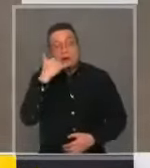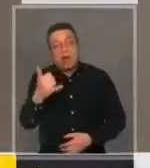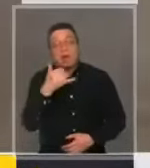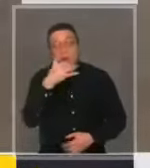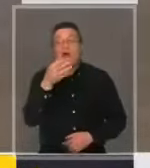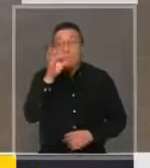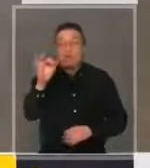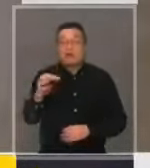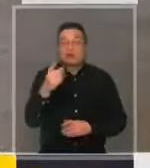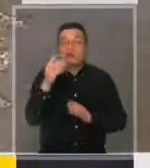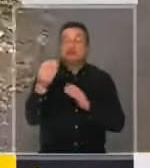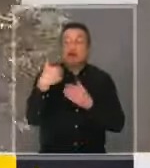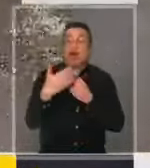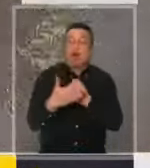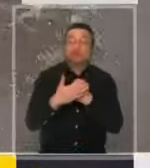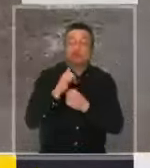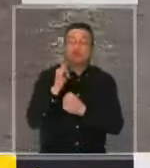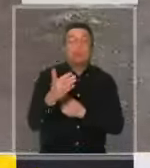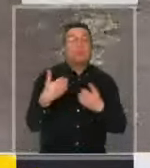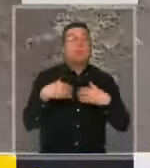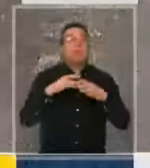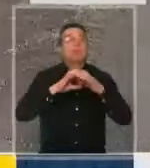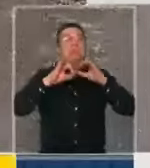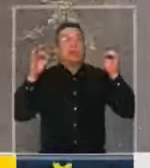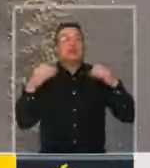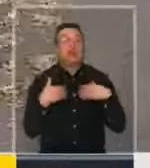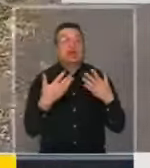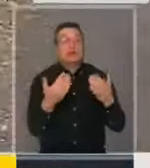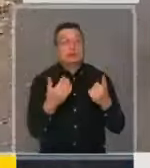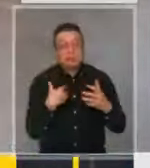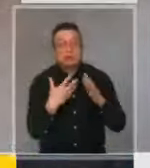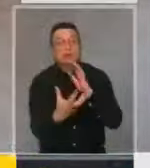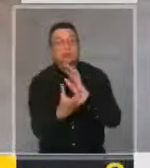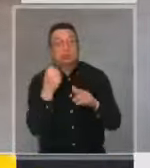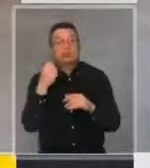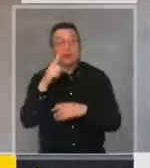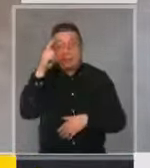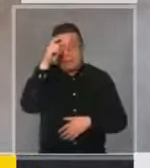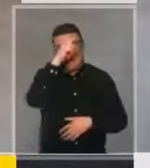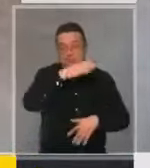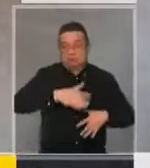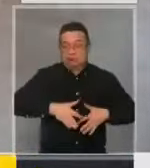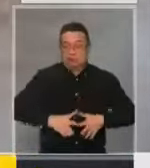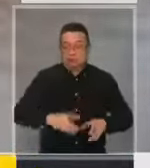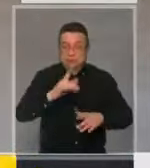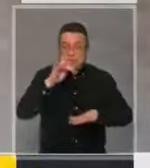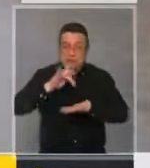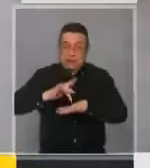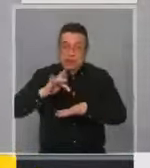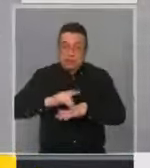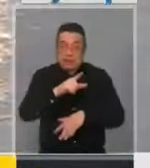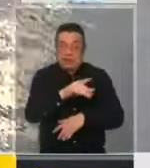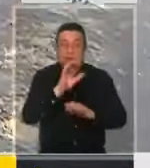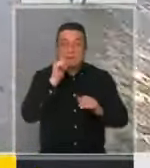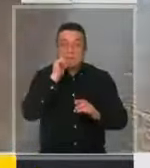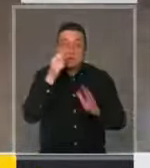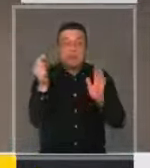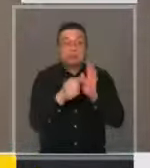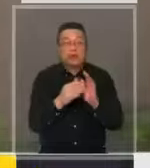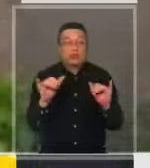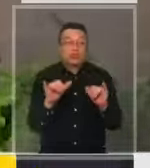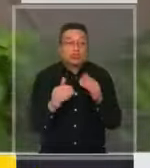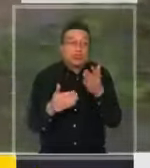programar una ayuda, pero no ha llegado a nada. Y yo necesito sacarla, porque su cuarto es complicado. Necesito sacarla de acá y ver por ella a su bebé.